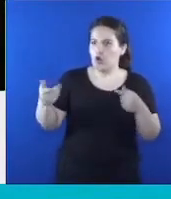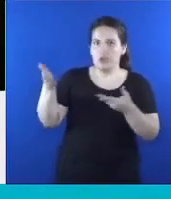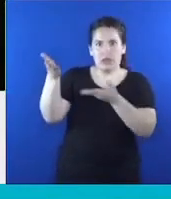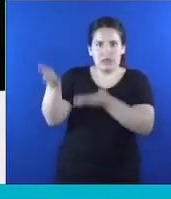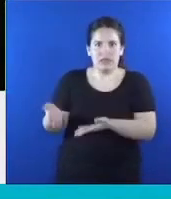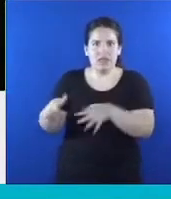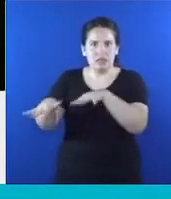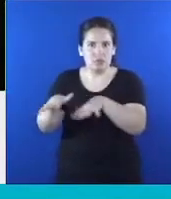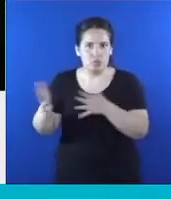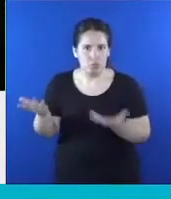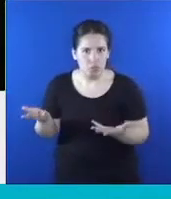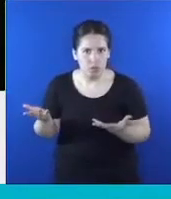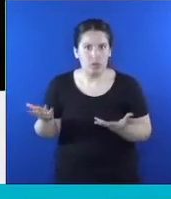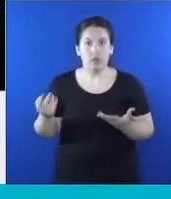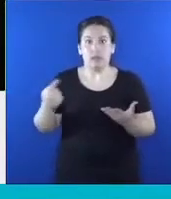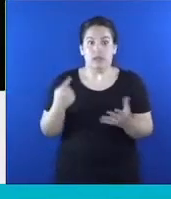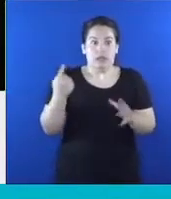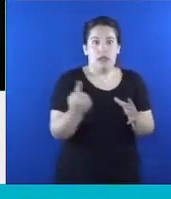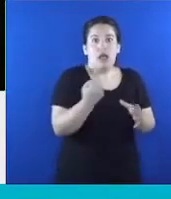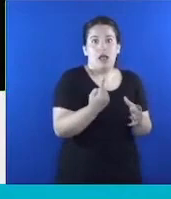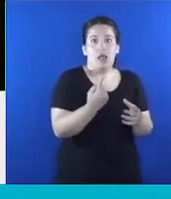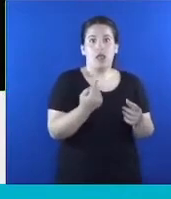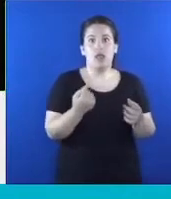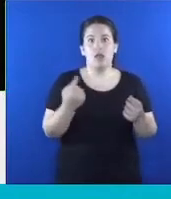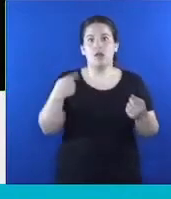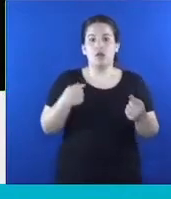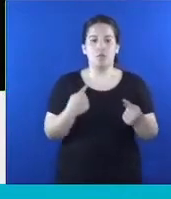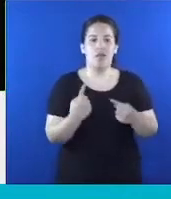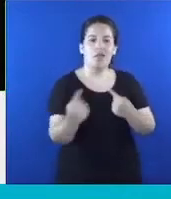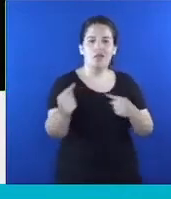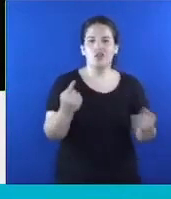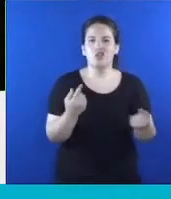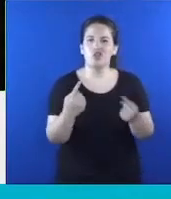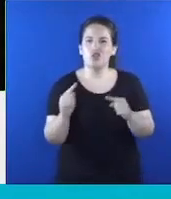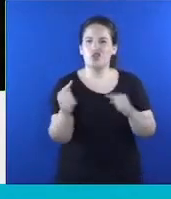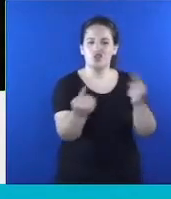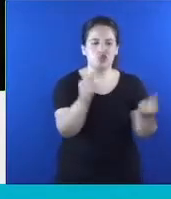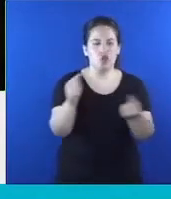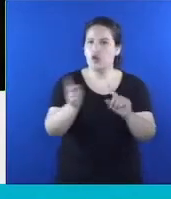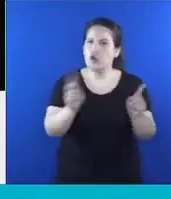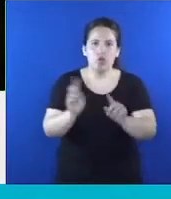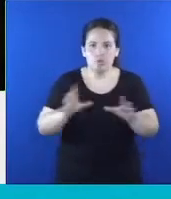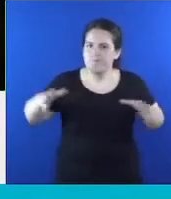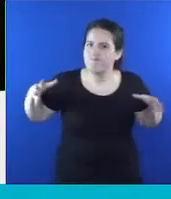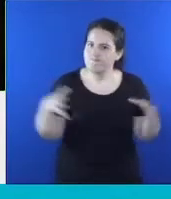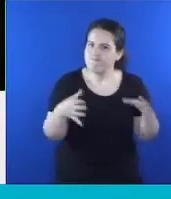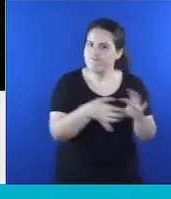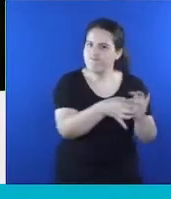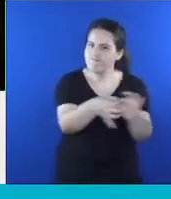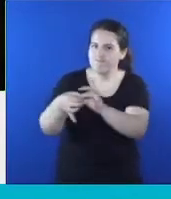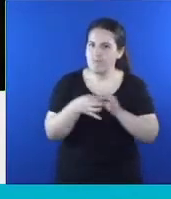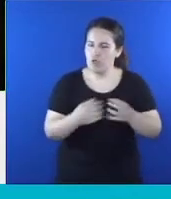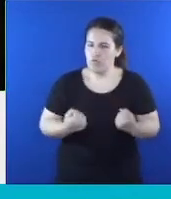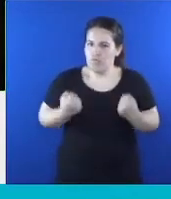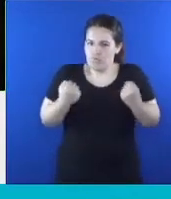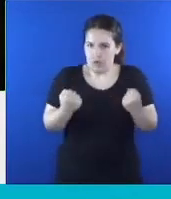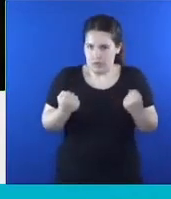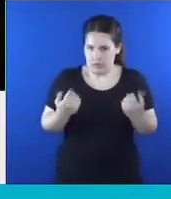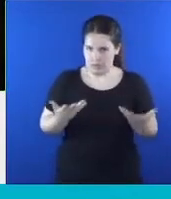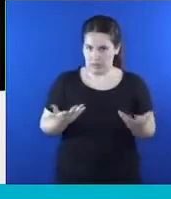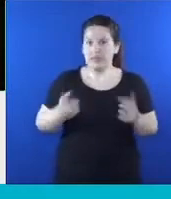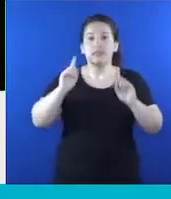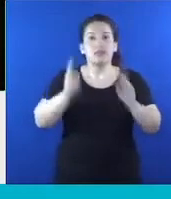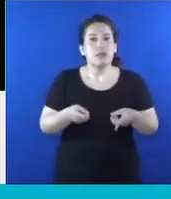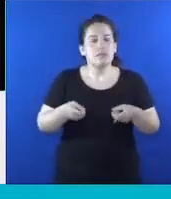situación lo peor es cada uno eh dar una pelea por separado y en ese punto hacernos fuertes y en particular